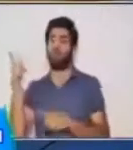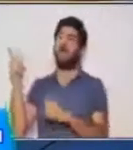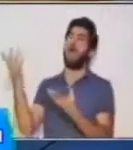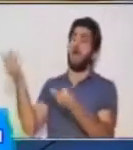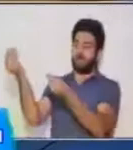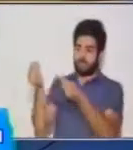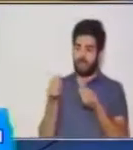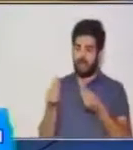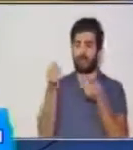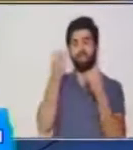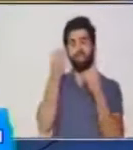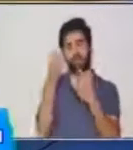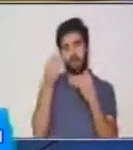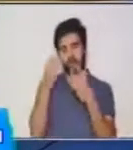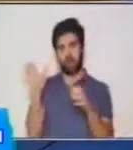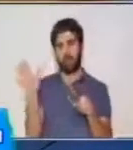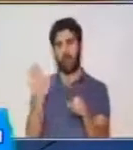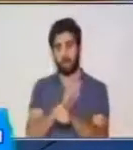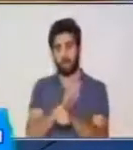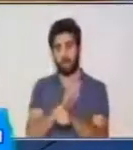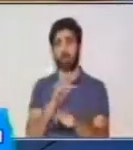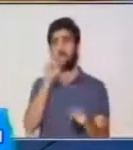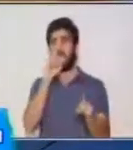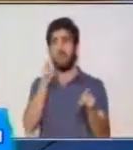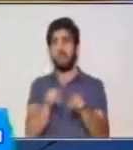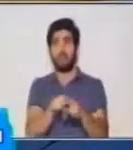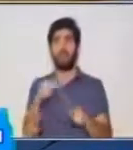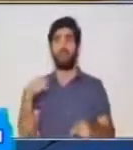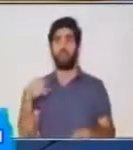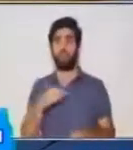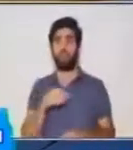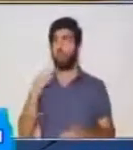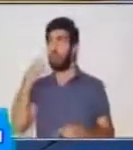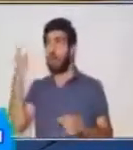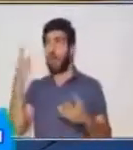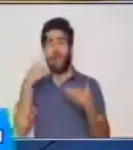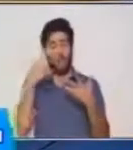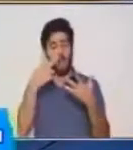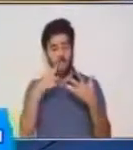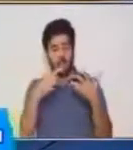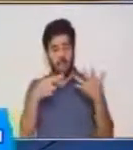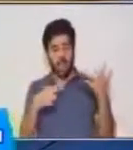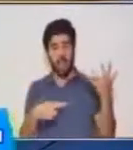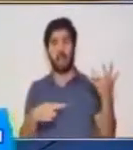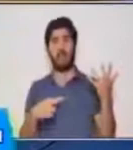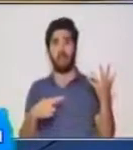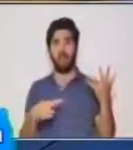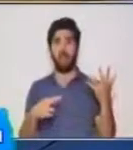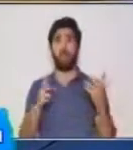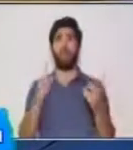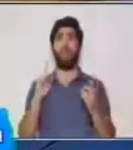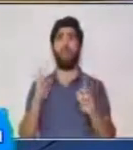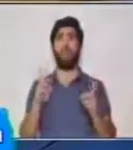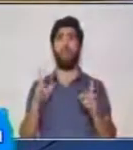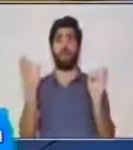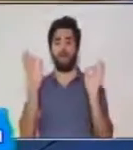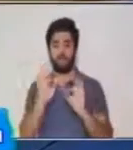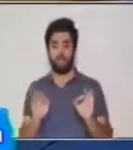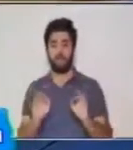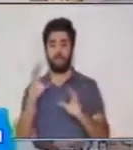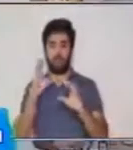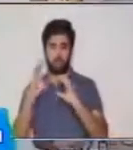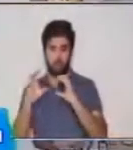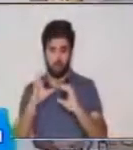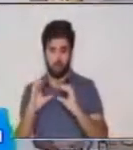oral. Y también vamos a repasar cuáles eran los elementos de la comunicación. Acá observas tú que hay 5